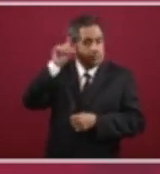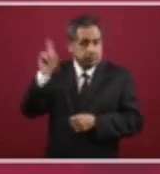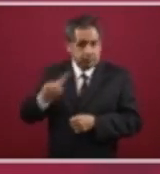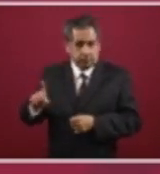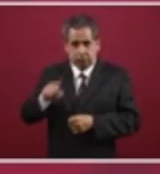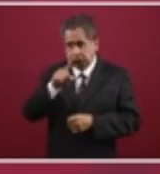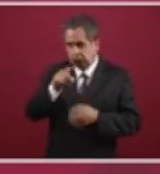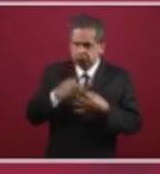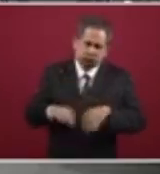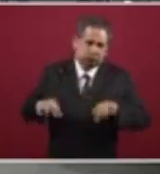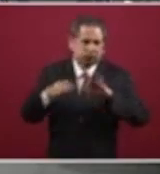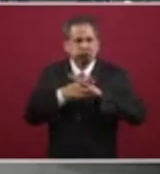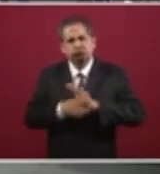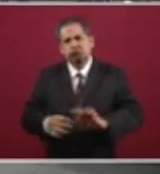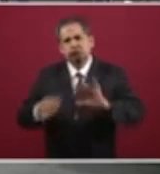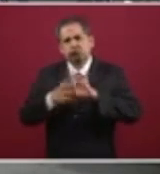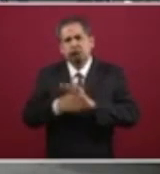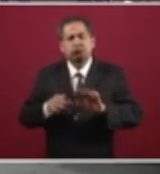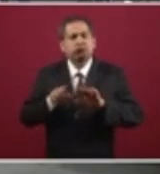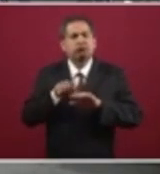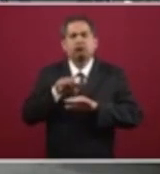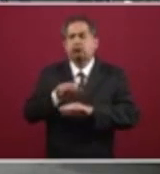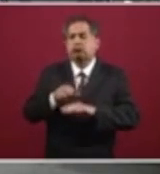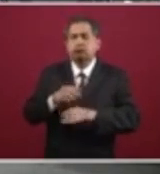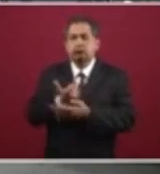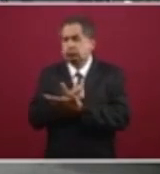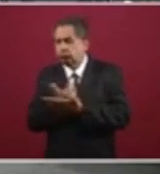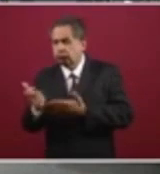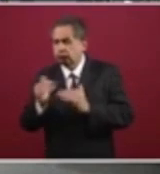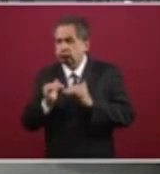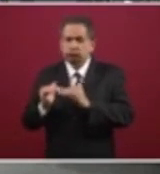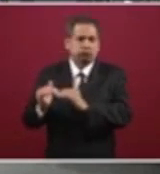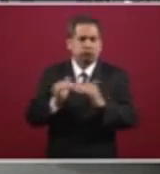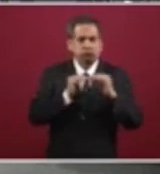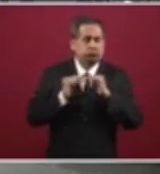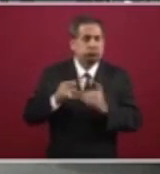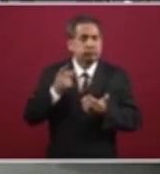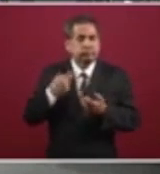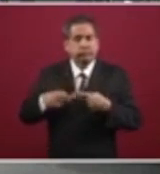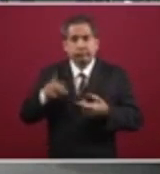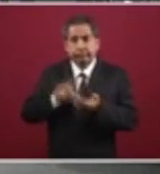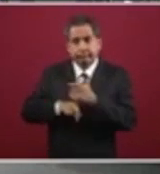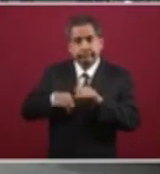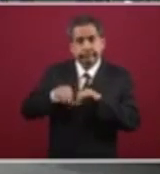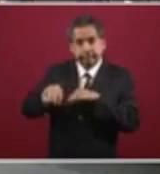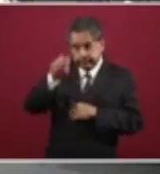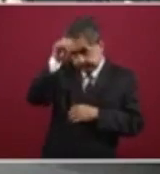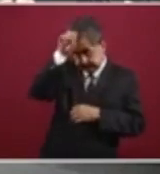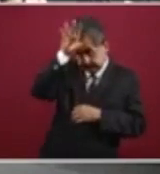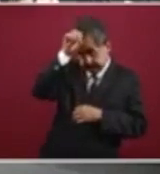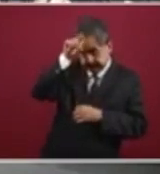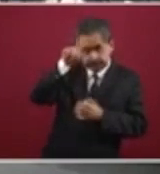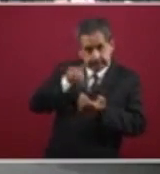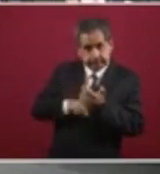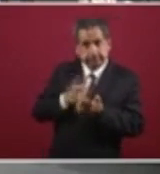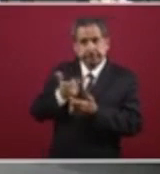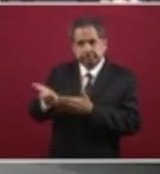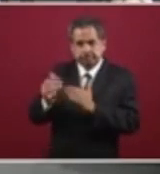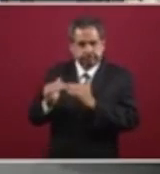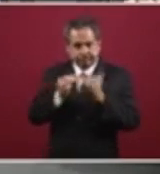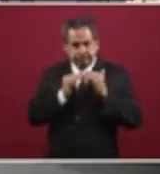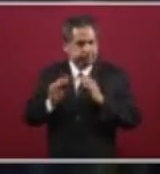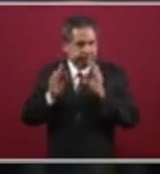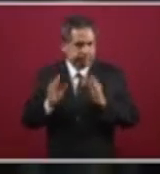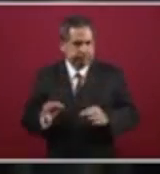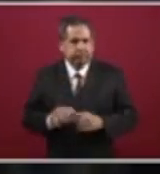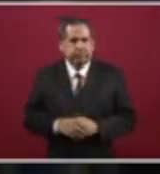importante sobre la homologación de los sueldos de los trabajadores de las minas. Y pues quisiéramos